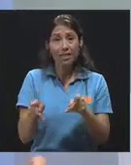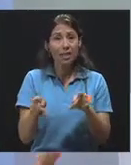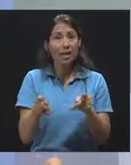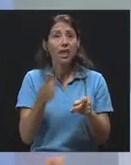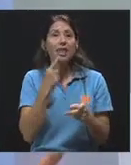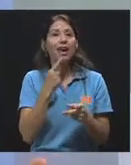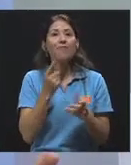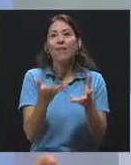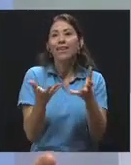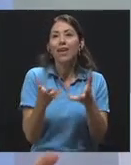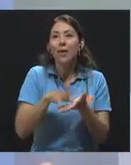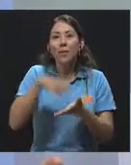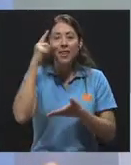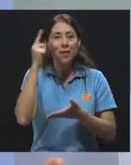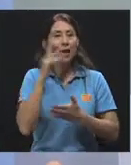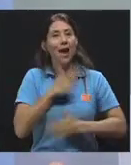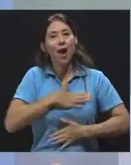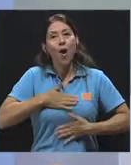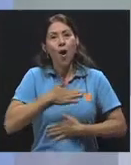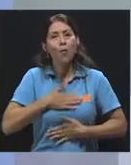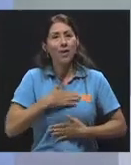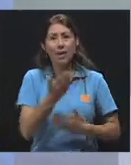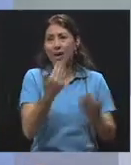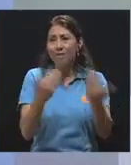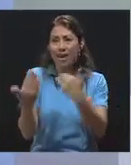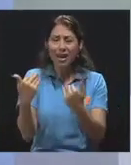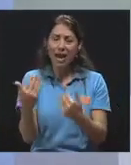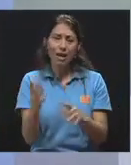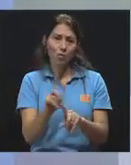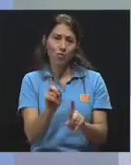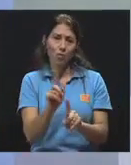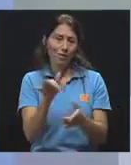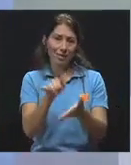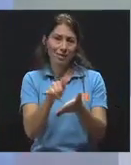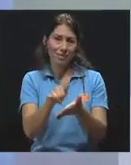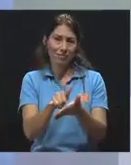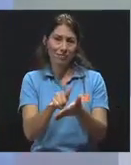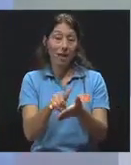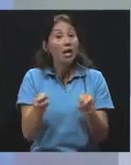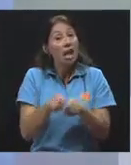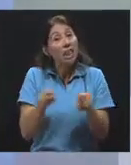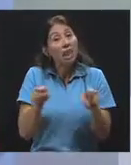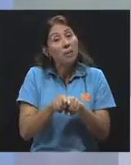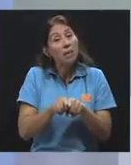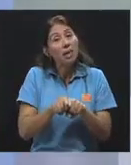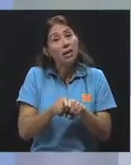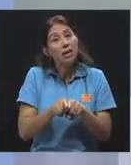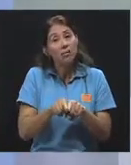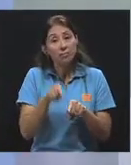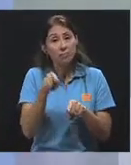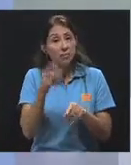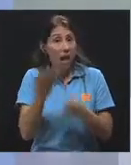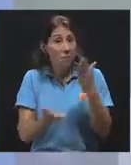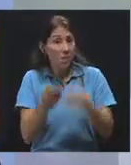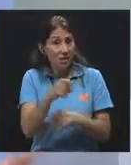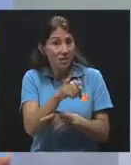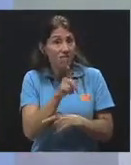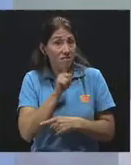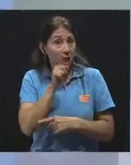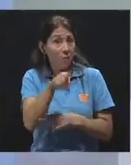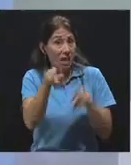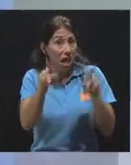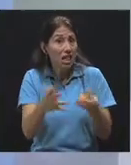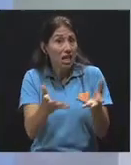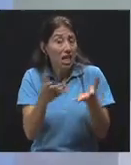como hobby aprender de estas cosas, vengan acá, que también podría ser en términos económicos algo que pueda tener mucha demanda, sí, pero no